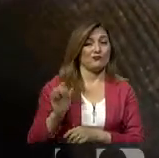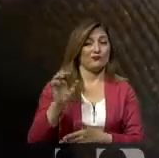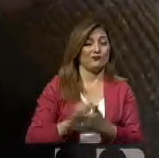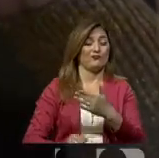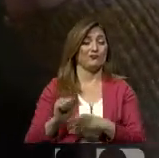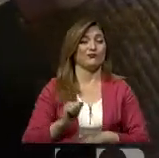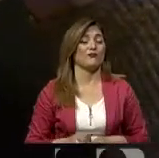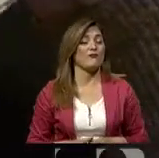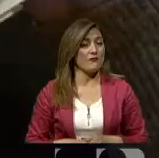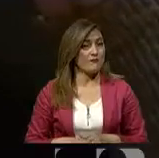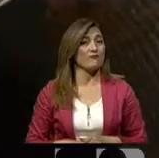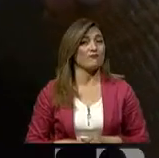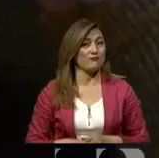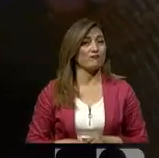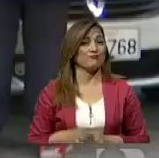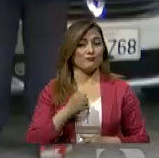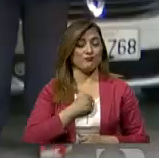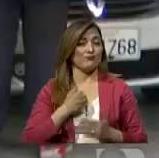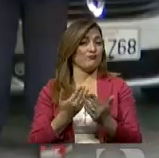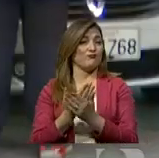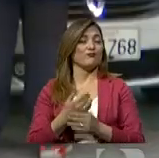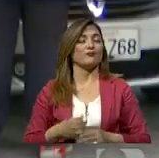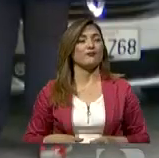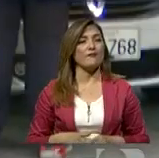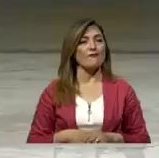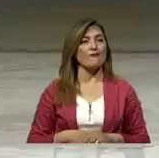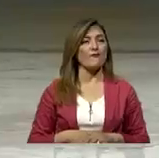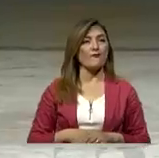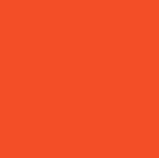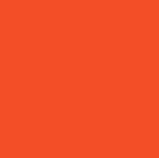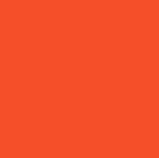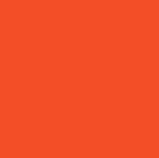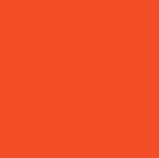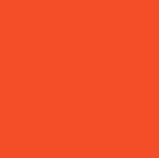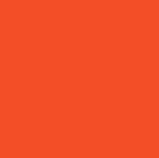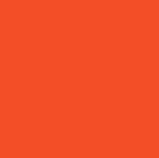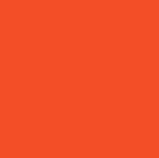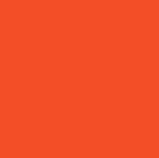básico unificado al nuevo propietario. Helen Quiñones, 24 horas.